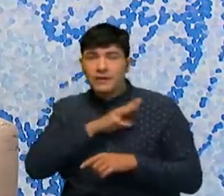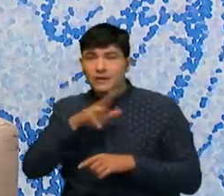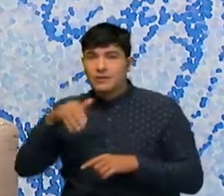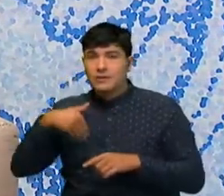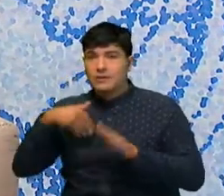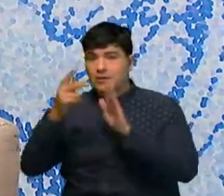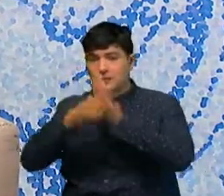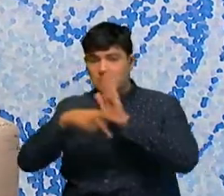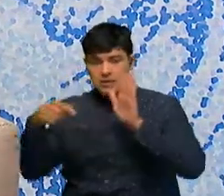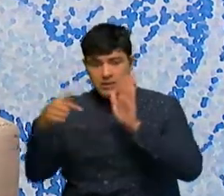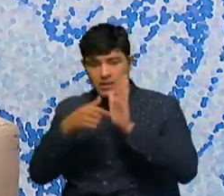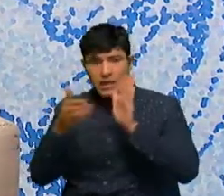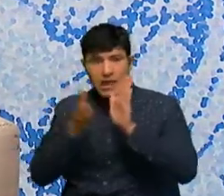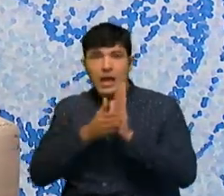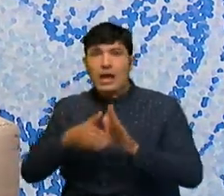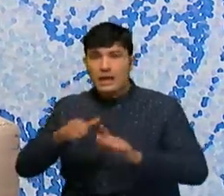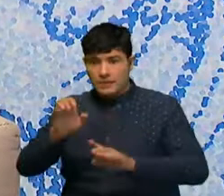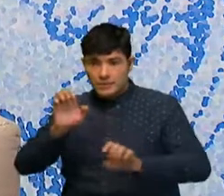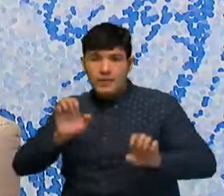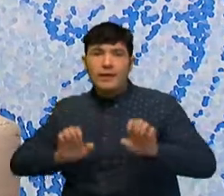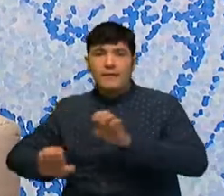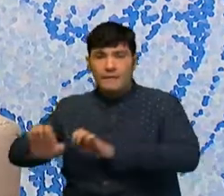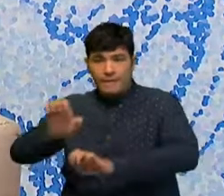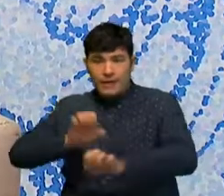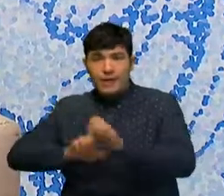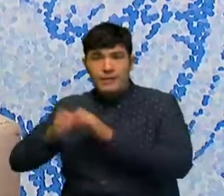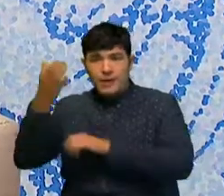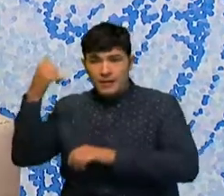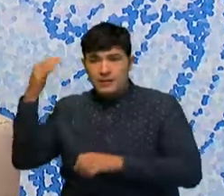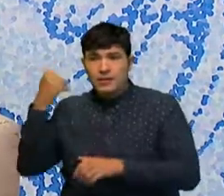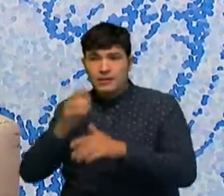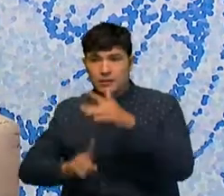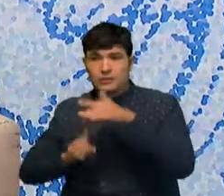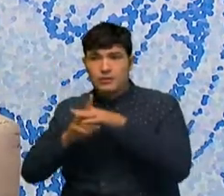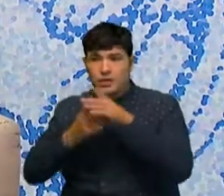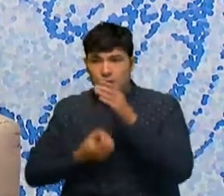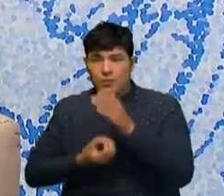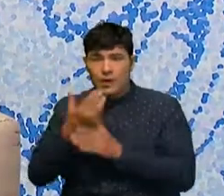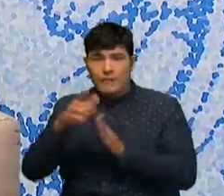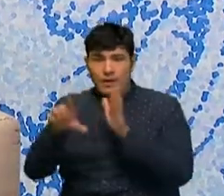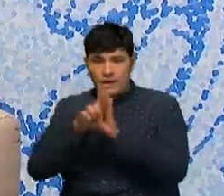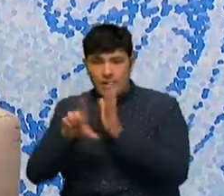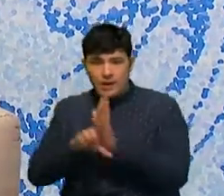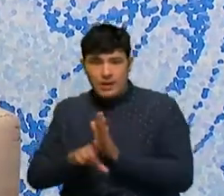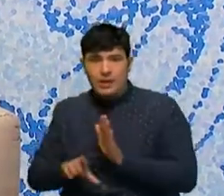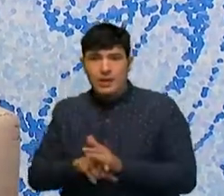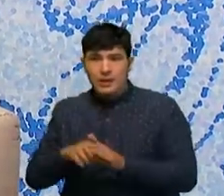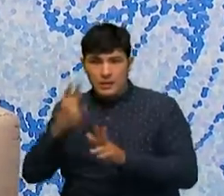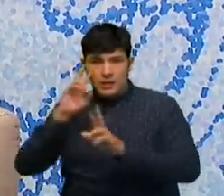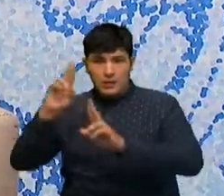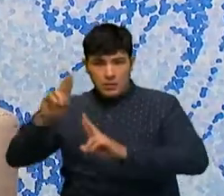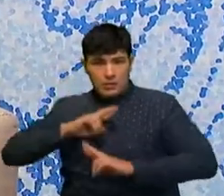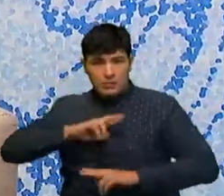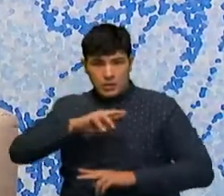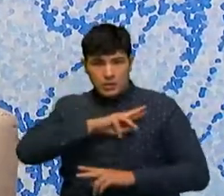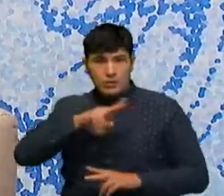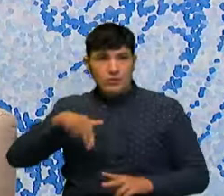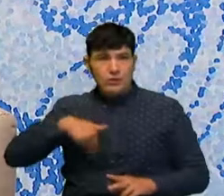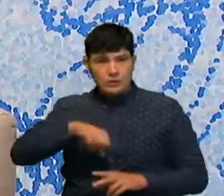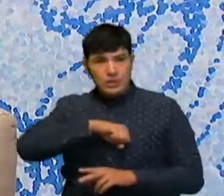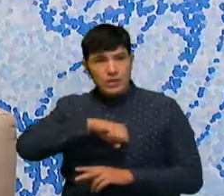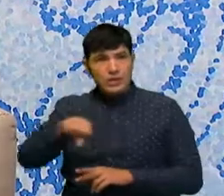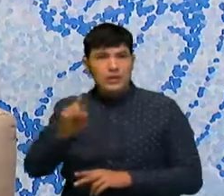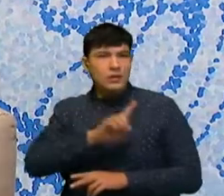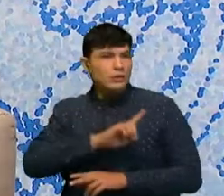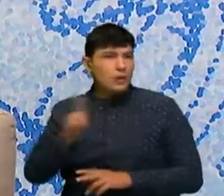cortes nos han defendido, han hecho jurisprudencia ¿sí?, valiosa, nos han hecho reconocer nuestros derechos, y entonces no es